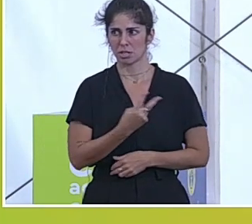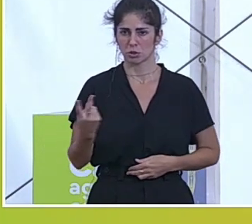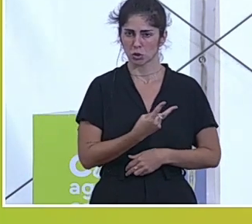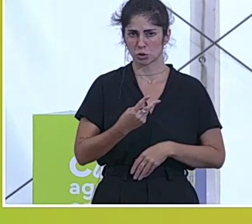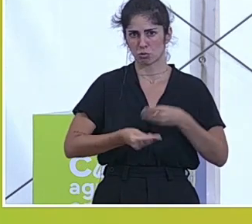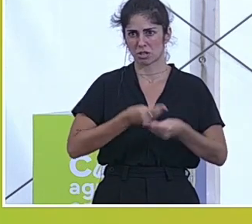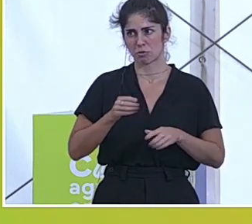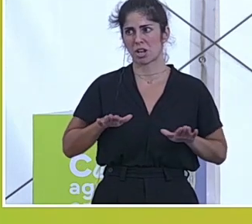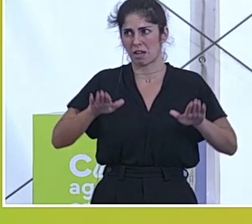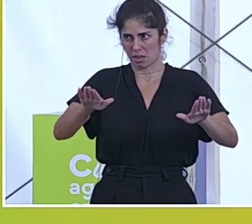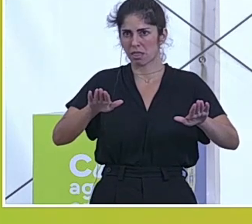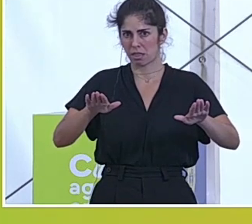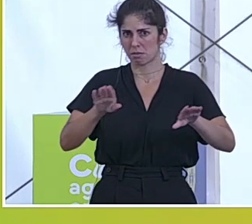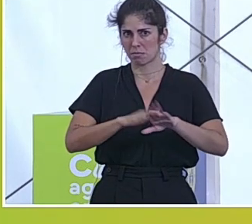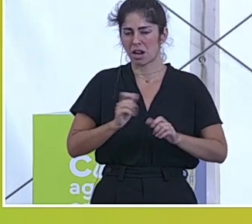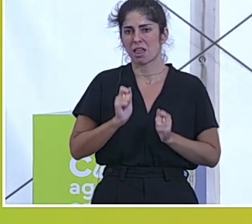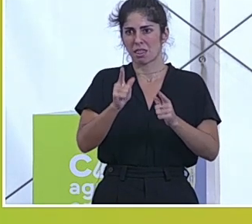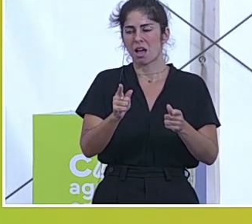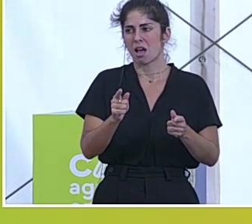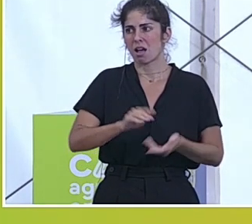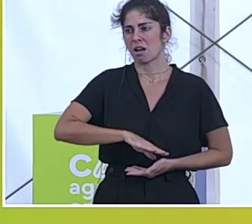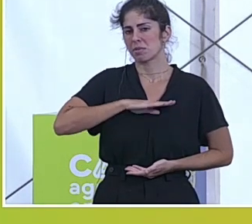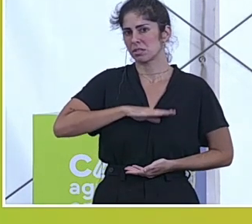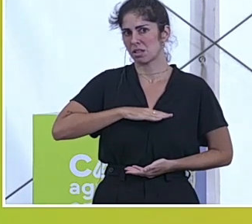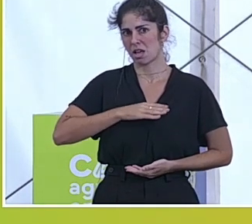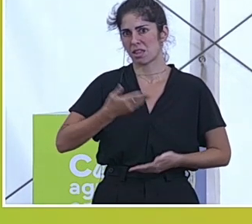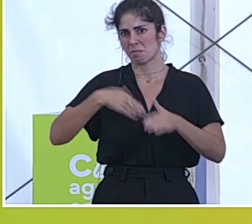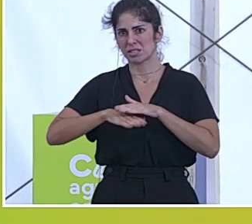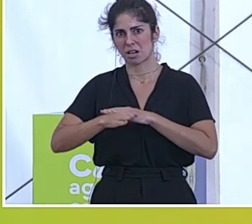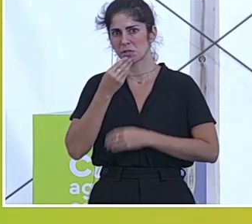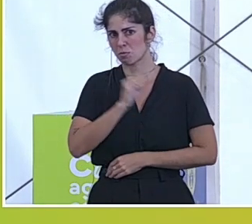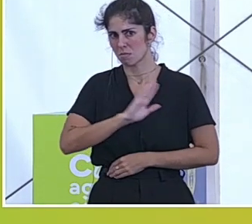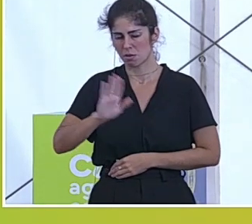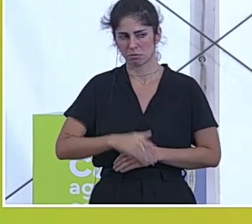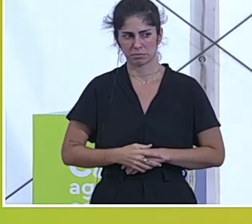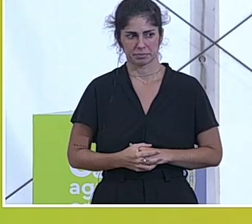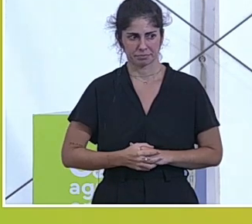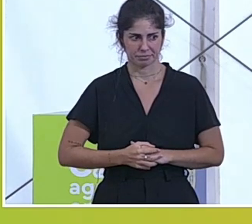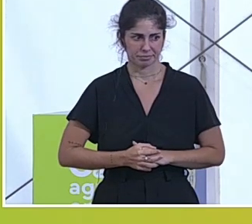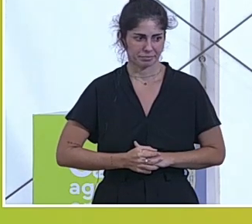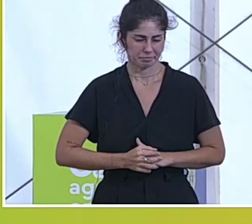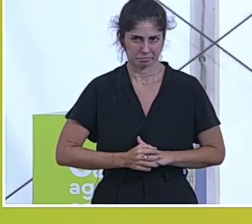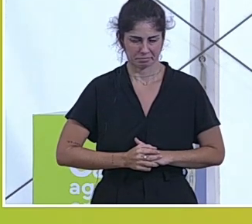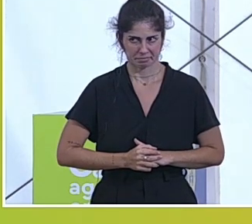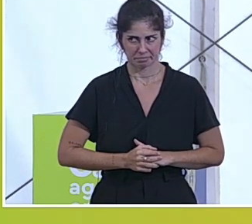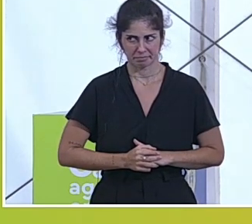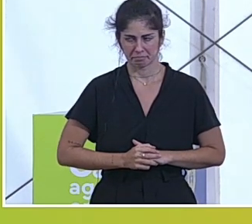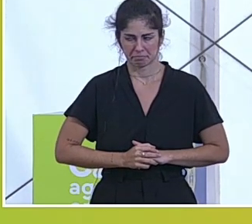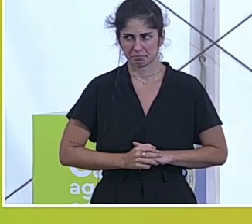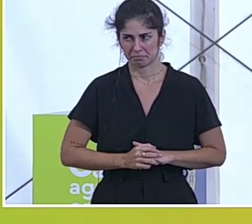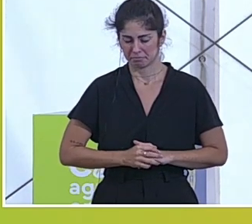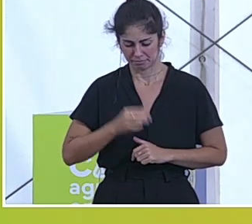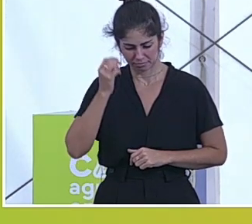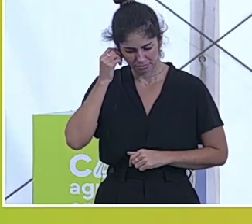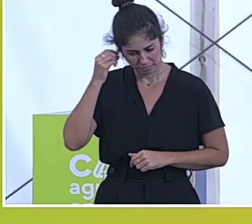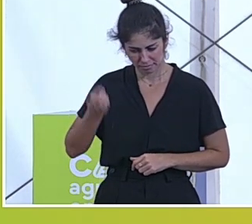para aportar pues, la mejor capacidad de almacenamiento posible, ¿vale? Se han establecido 2 niveles de control, un